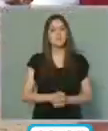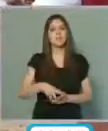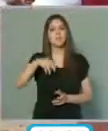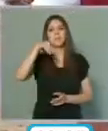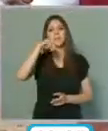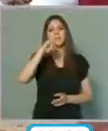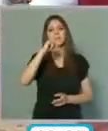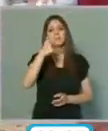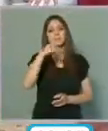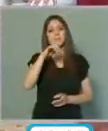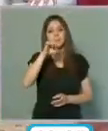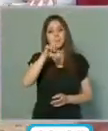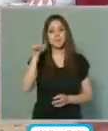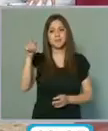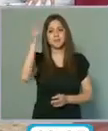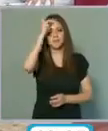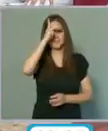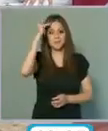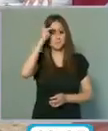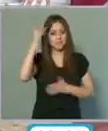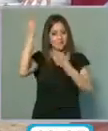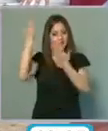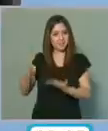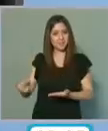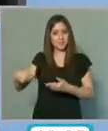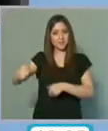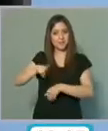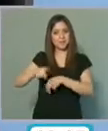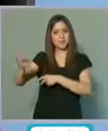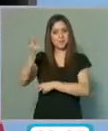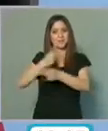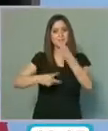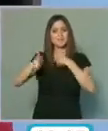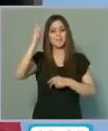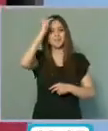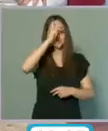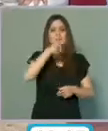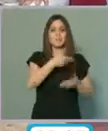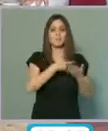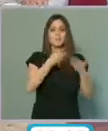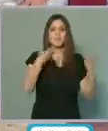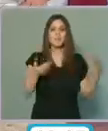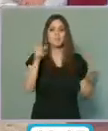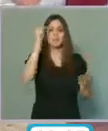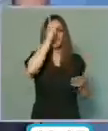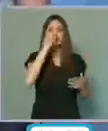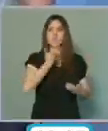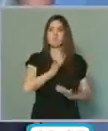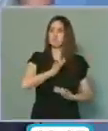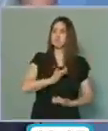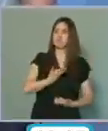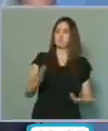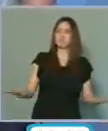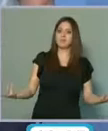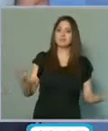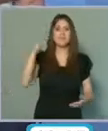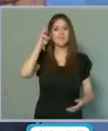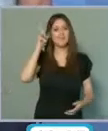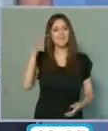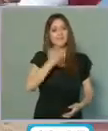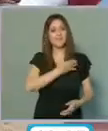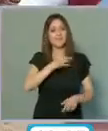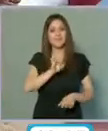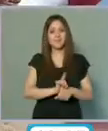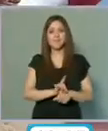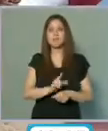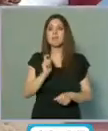Miguel de León, psicólogo, ya está aquí con nosotros. Bienvenido, hola. Buenos días. Hoy hasta mis compañeros se asustaron. Hola, Miguel, buenos días. ¿Qué le